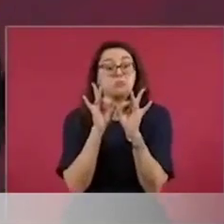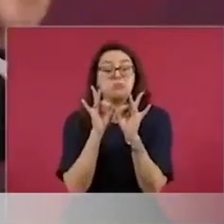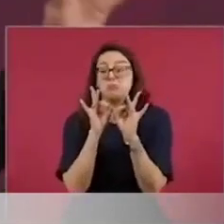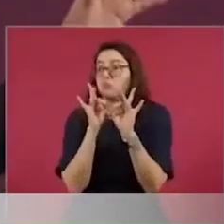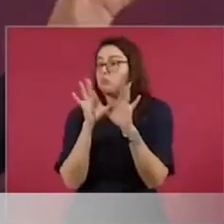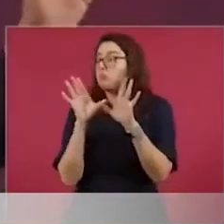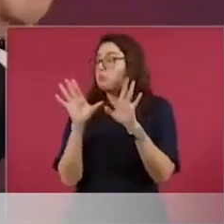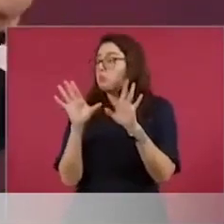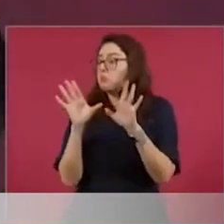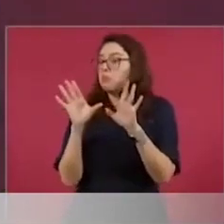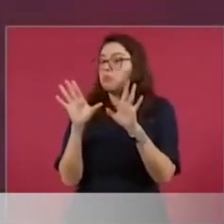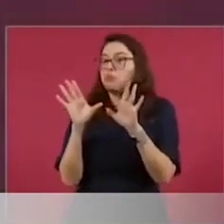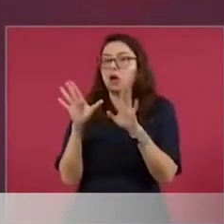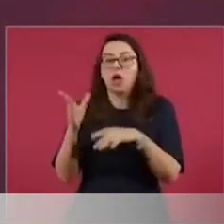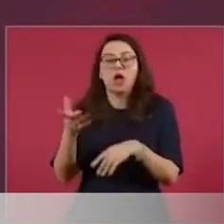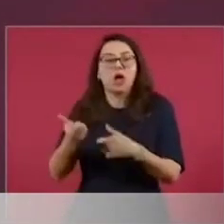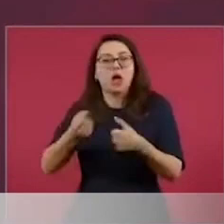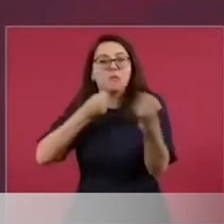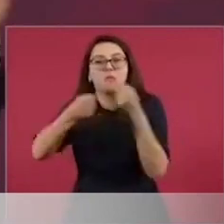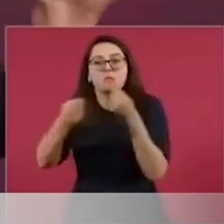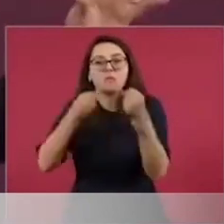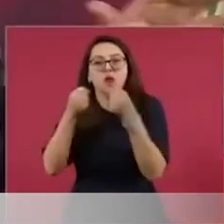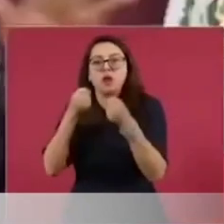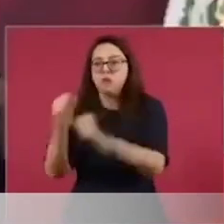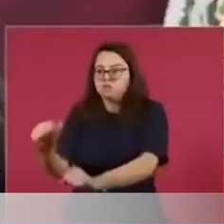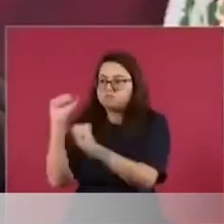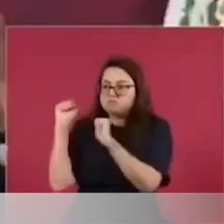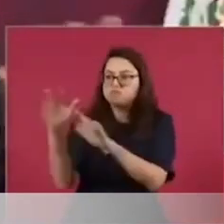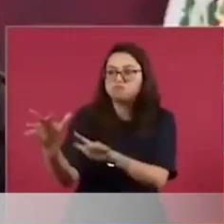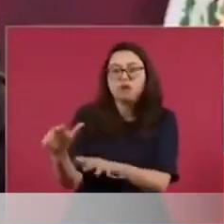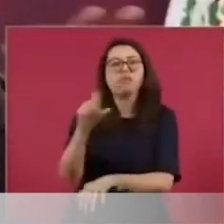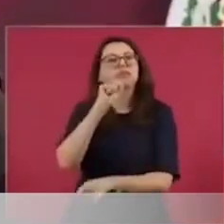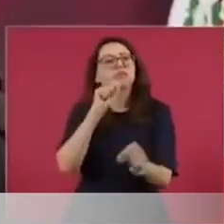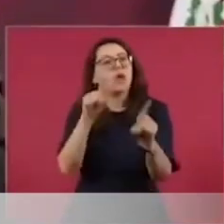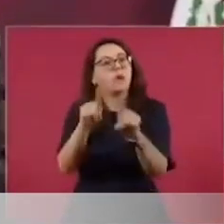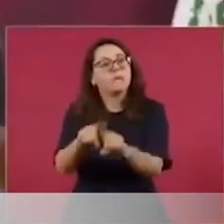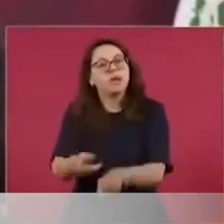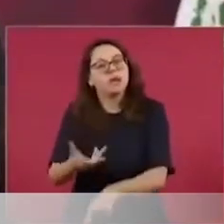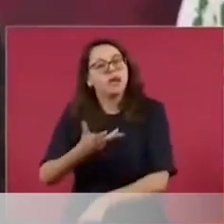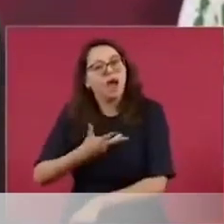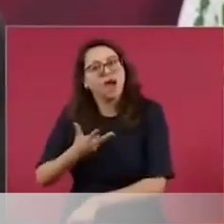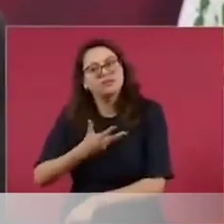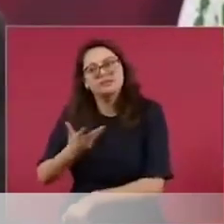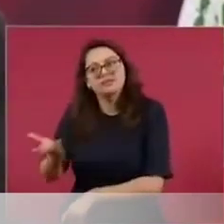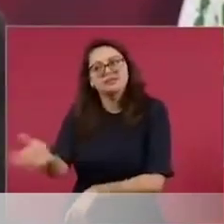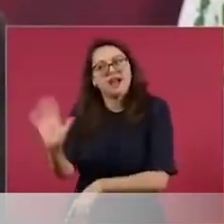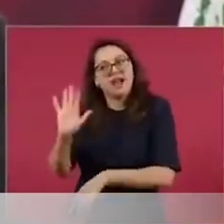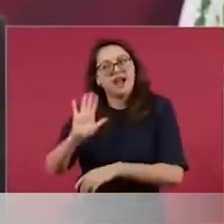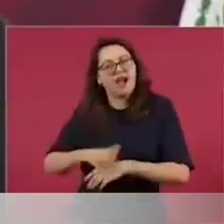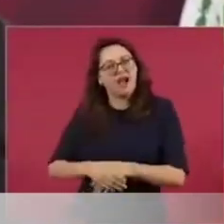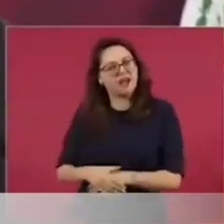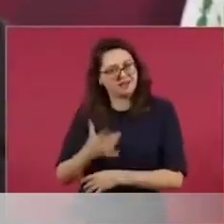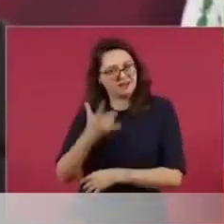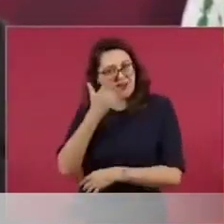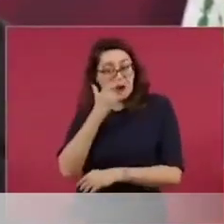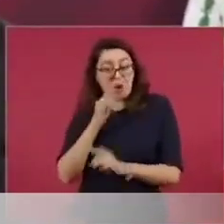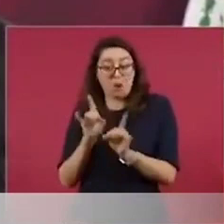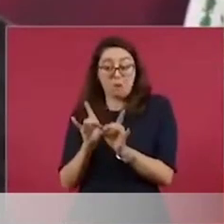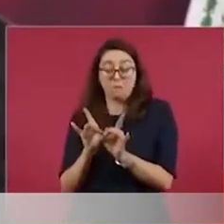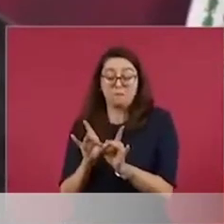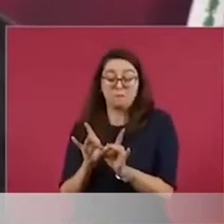Radio Fórmula, y cómo se llama, con todo respeto, el Pasquín